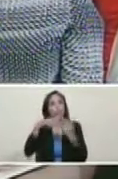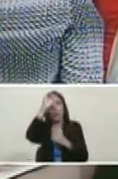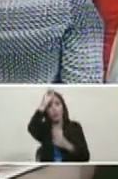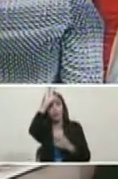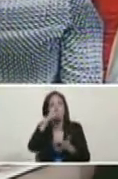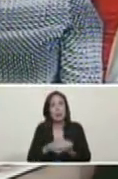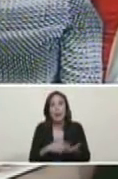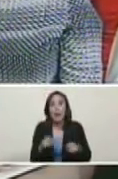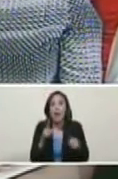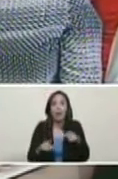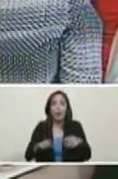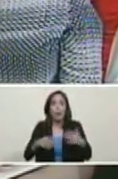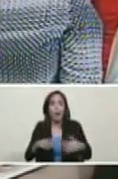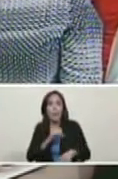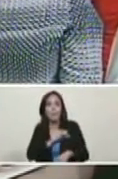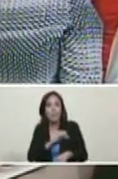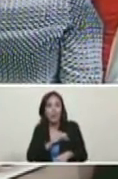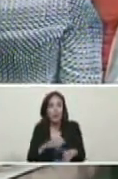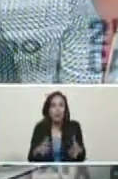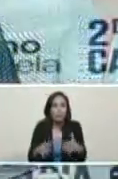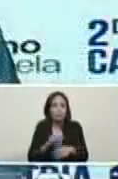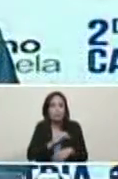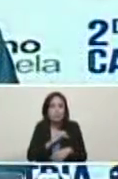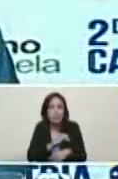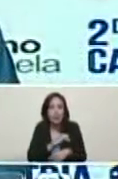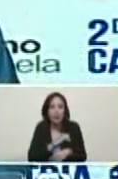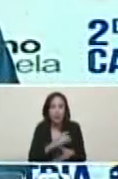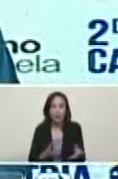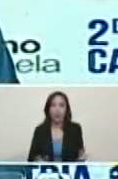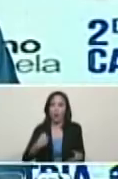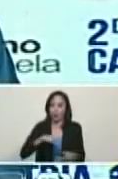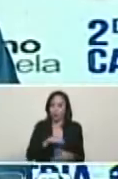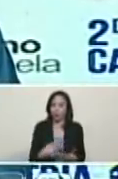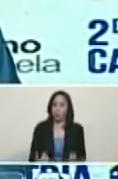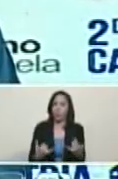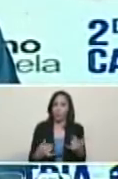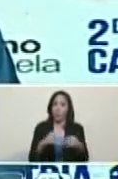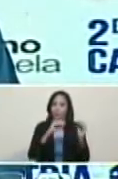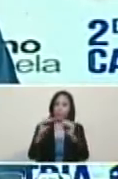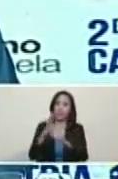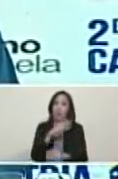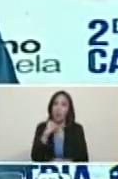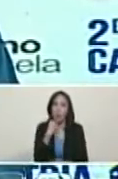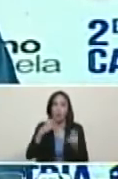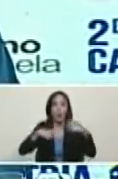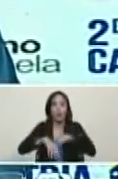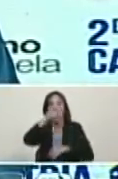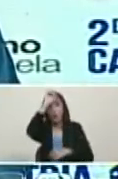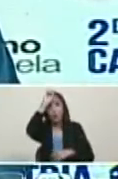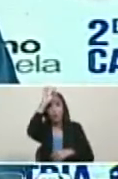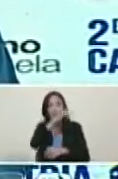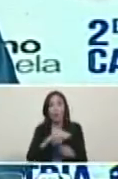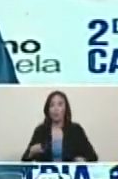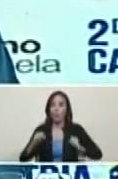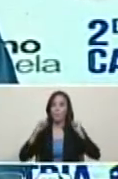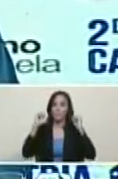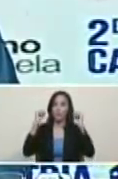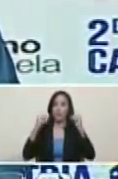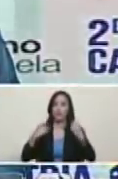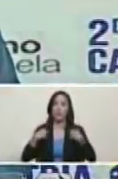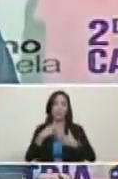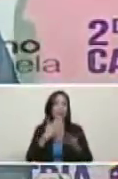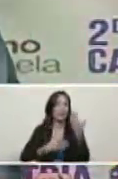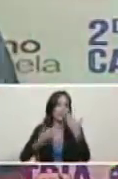Tiemblan con el nombre de Robert Serra. Y nosotros desde aquí decimos a la juventud, Robert vive, la lucha